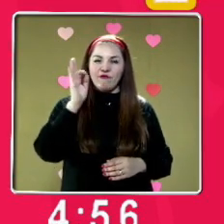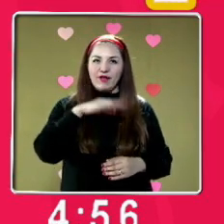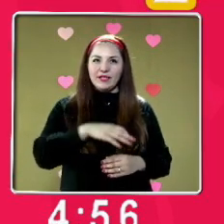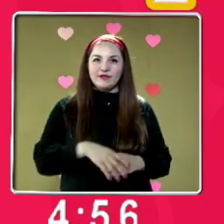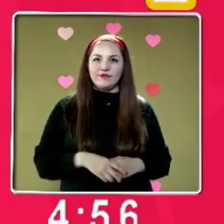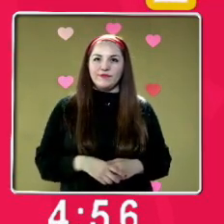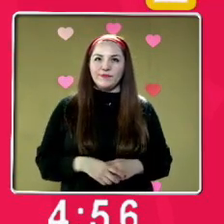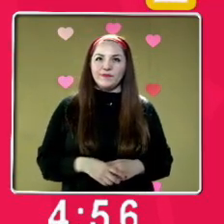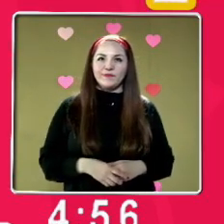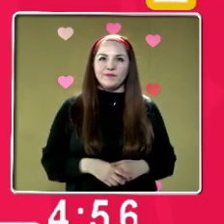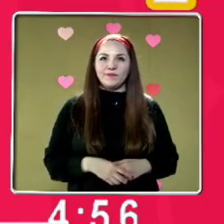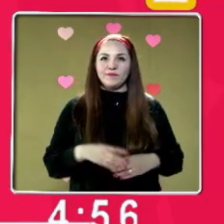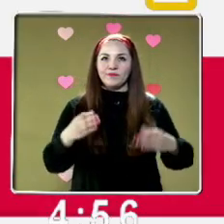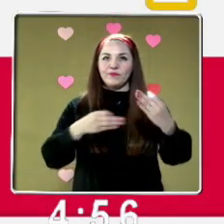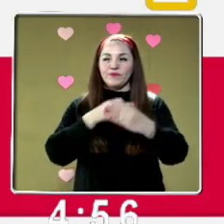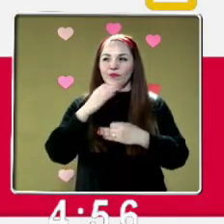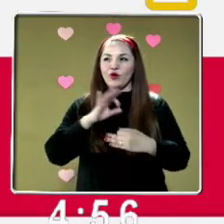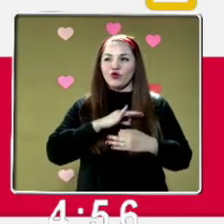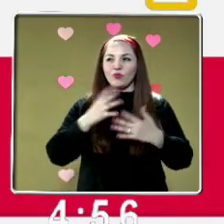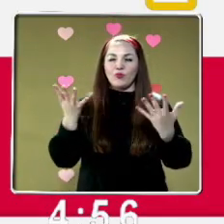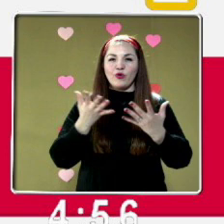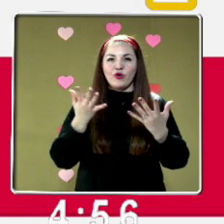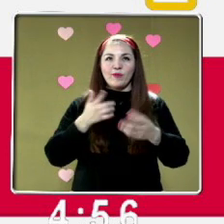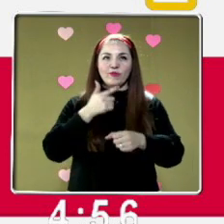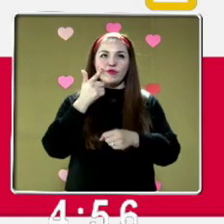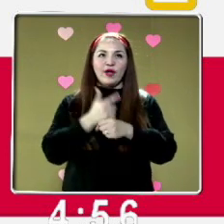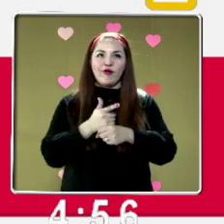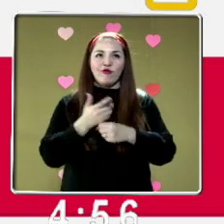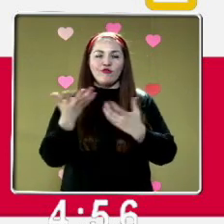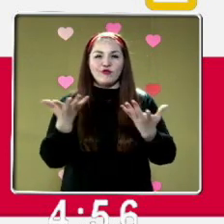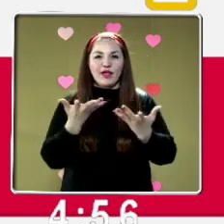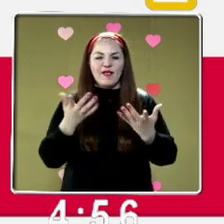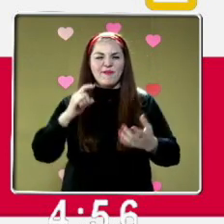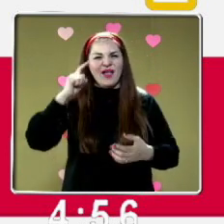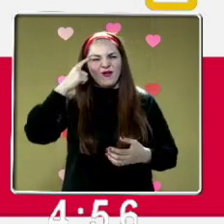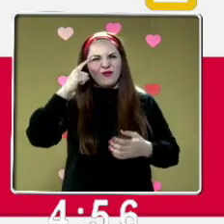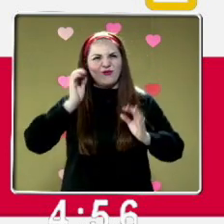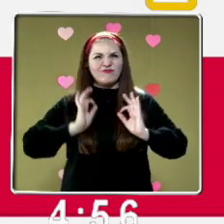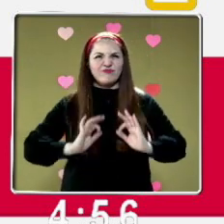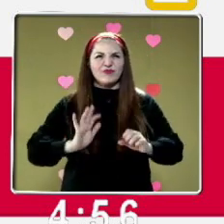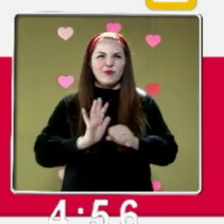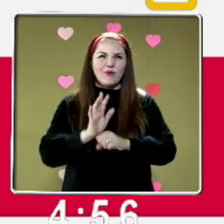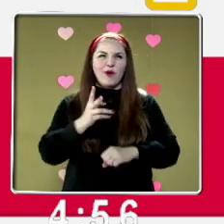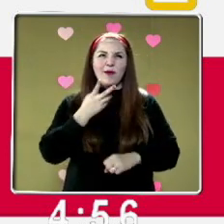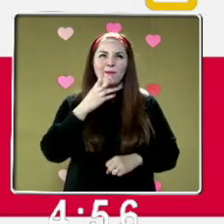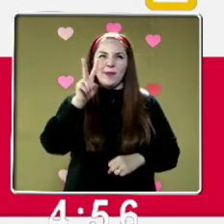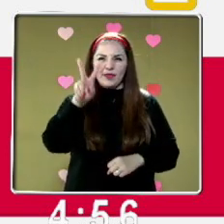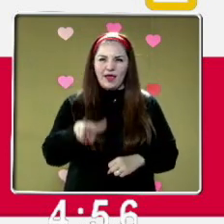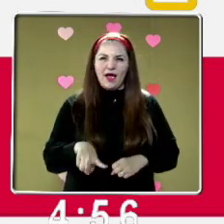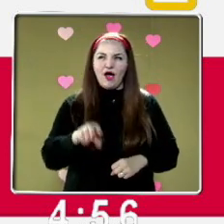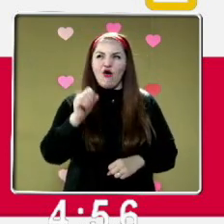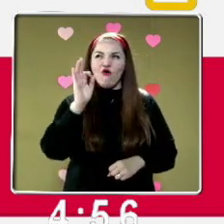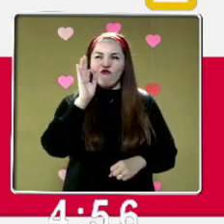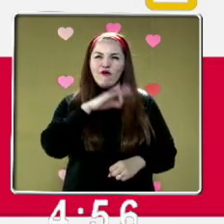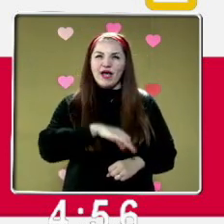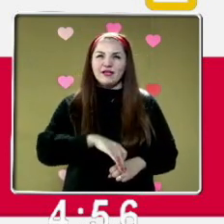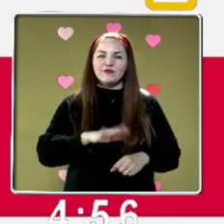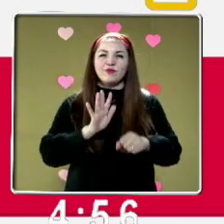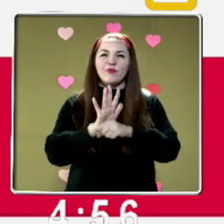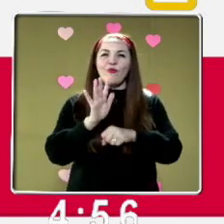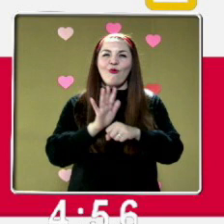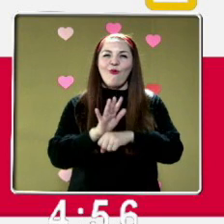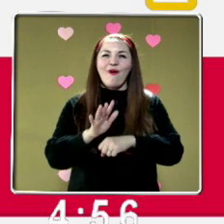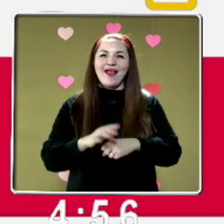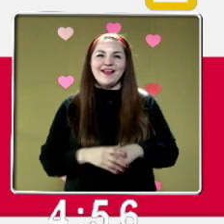o falso? Todos podemos encontrar una estrategia para regular el enojo. ¿Verdadero o falso? Todos podemos encontrar